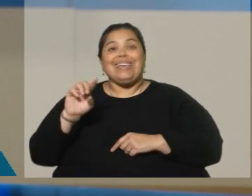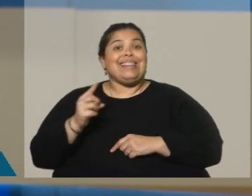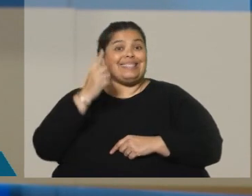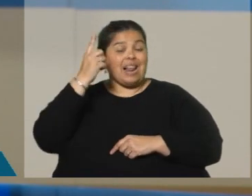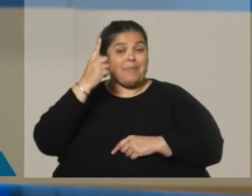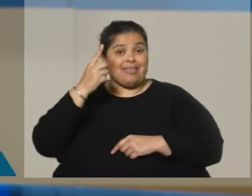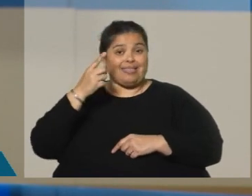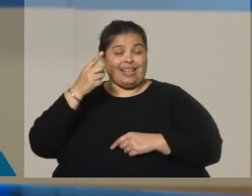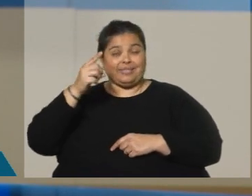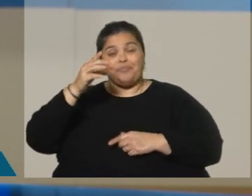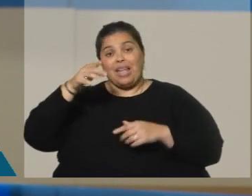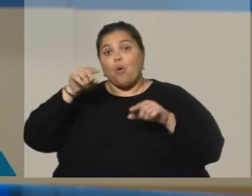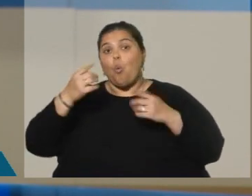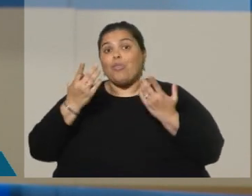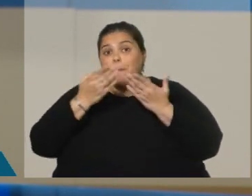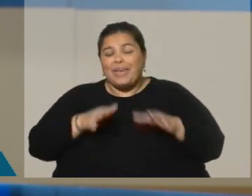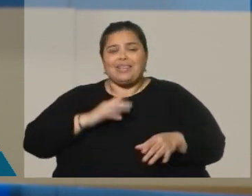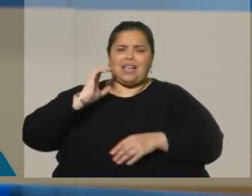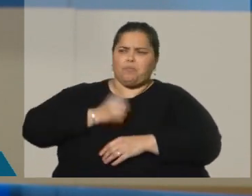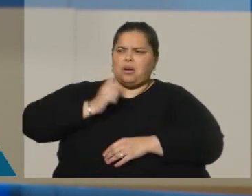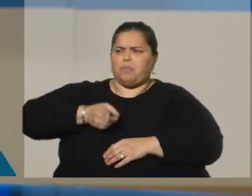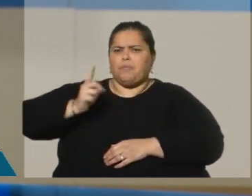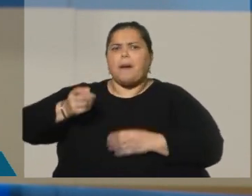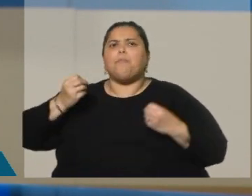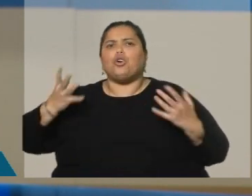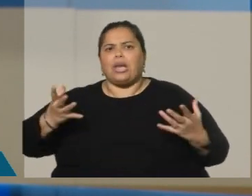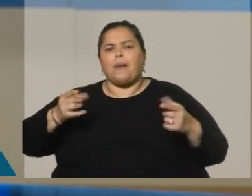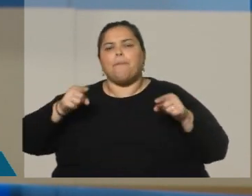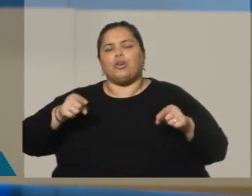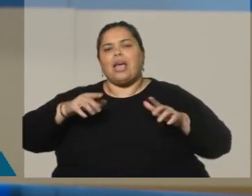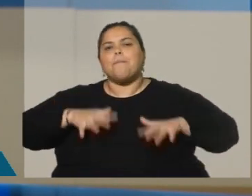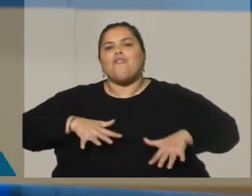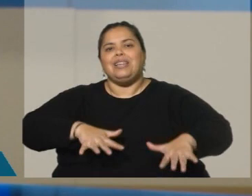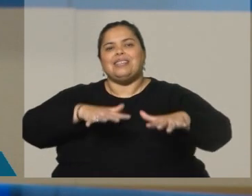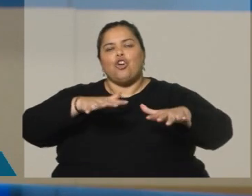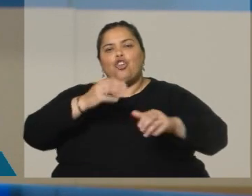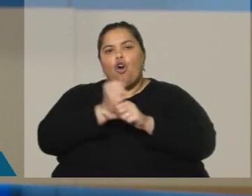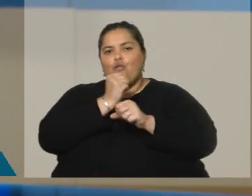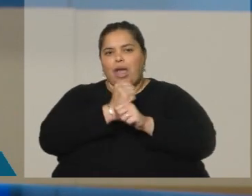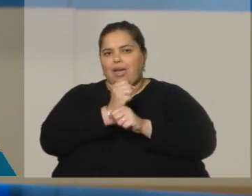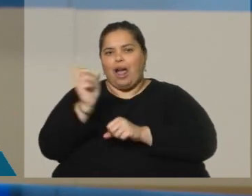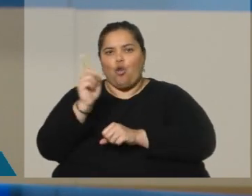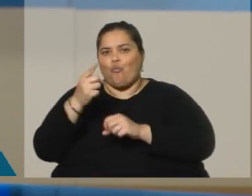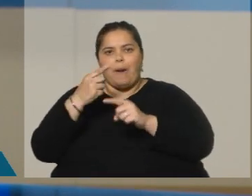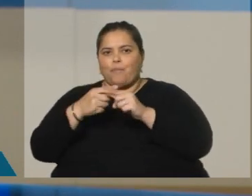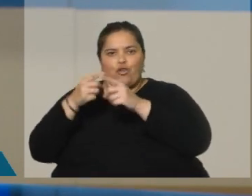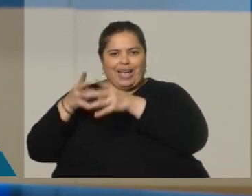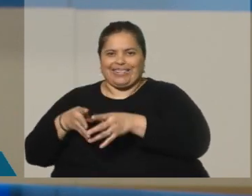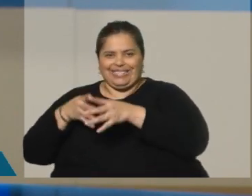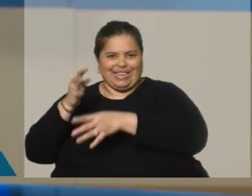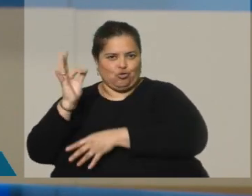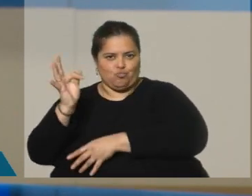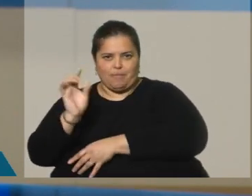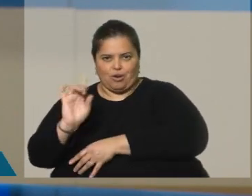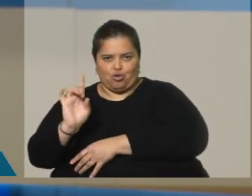son decretadas frente a la movilización Obrera frente al a la cuestión social al